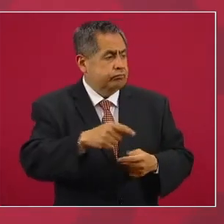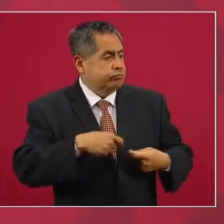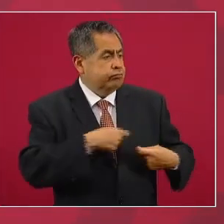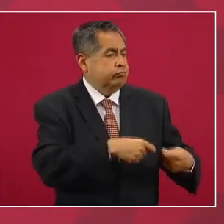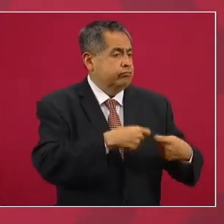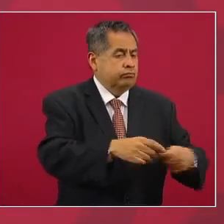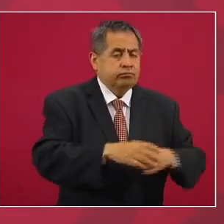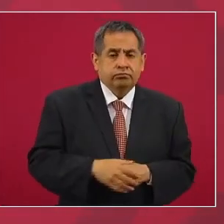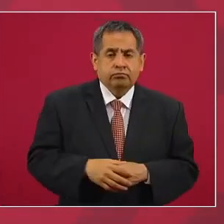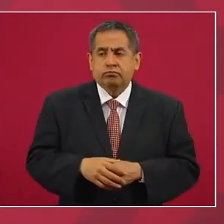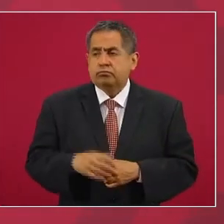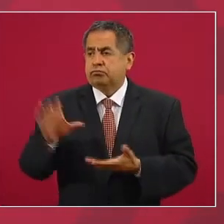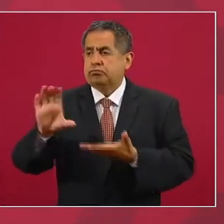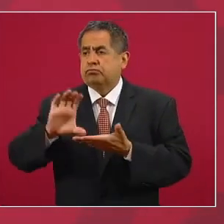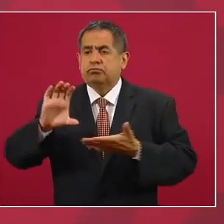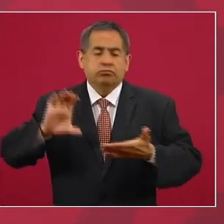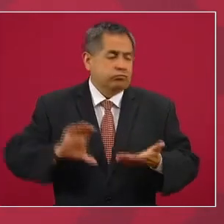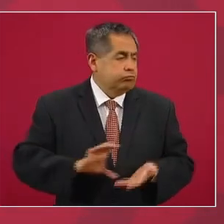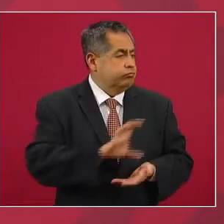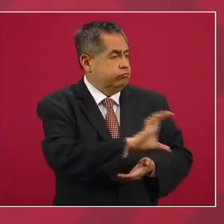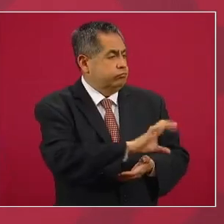Se subsidiaba